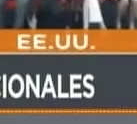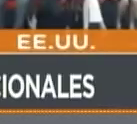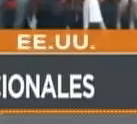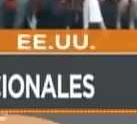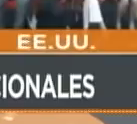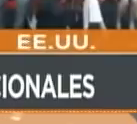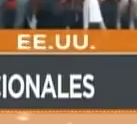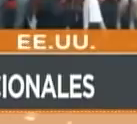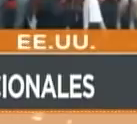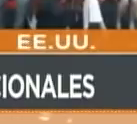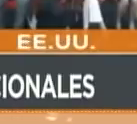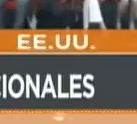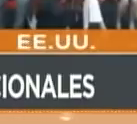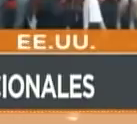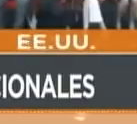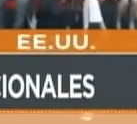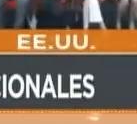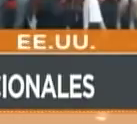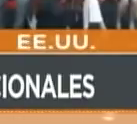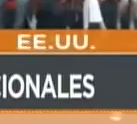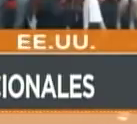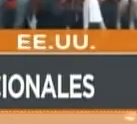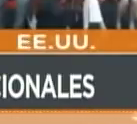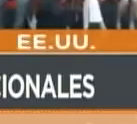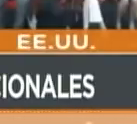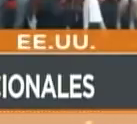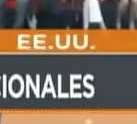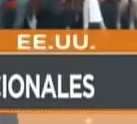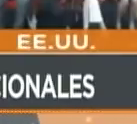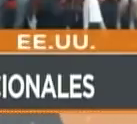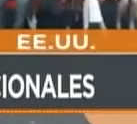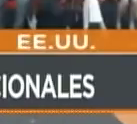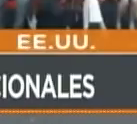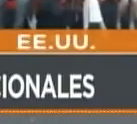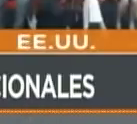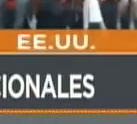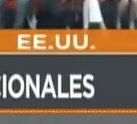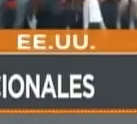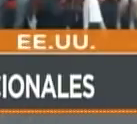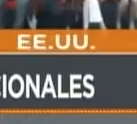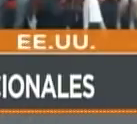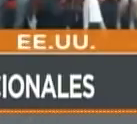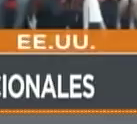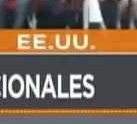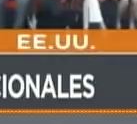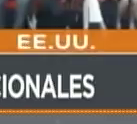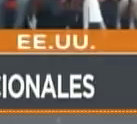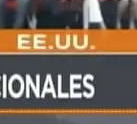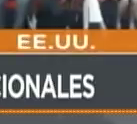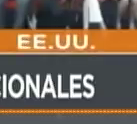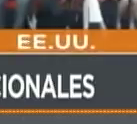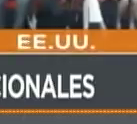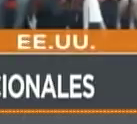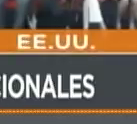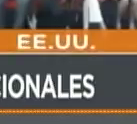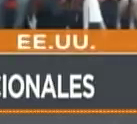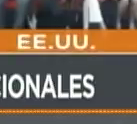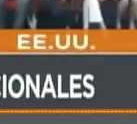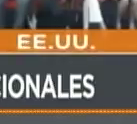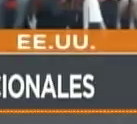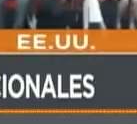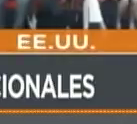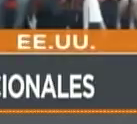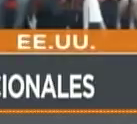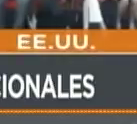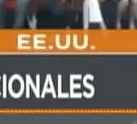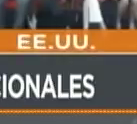Sabah, miembros del Comité Anatoliano de Solidaridad con Venezuela, Guler Komorzu, periodista independiente, y